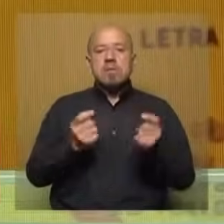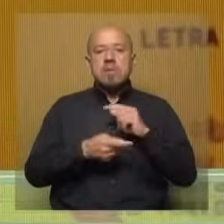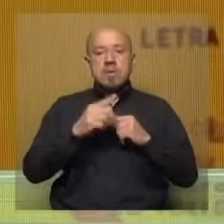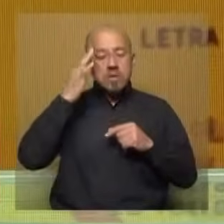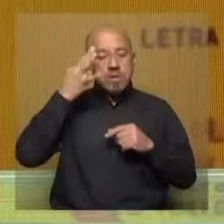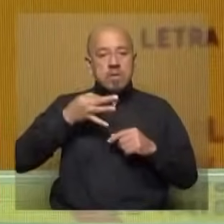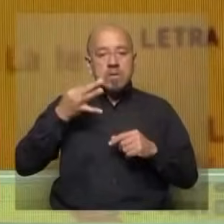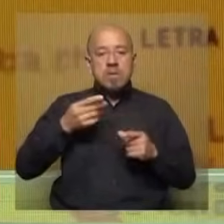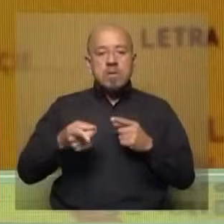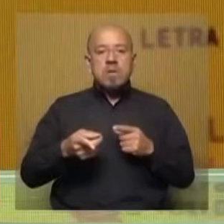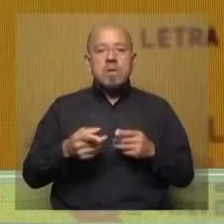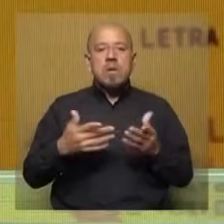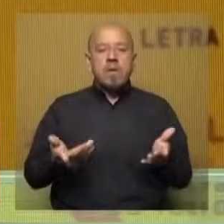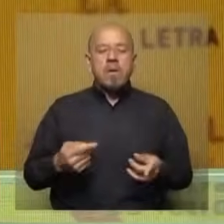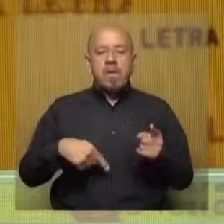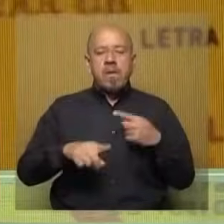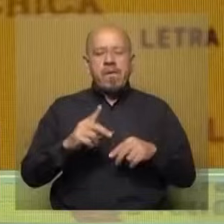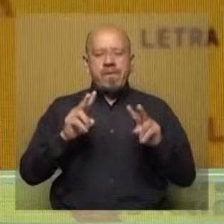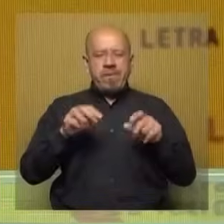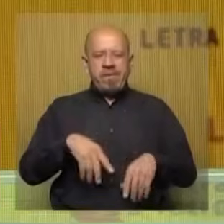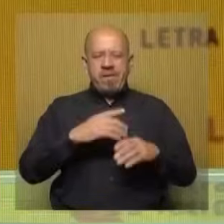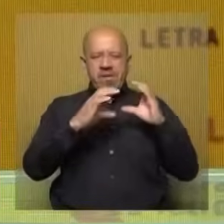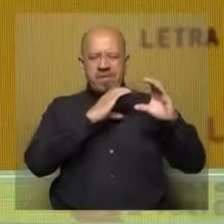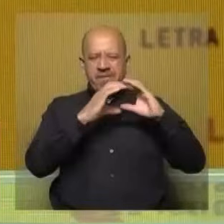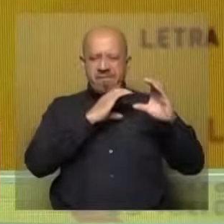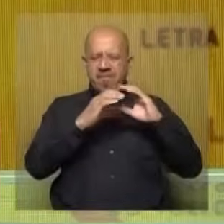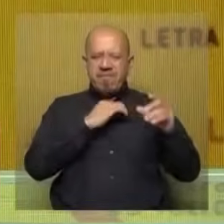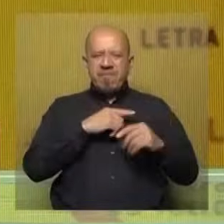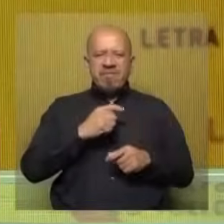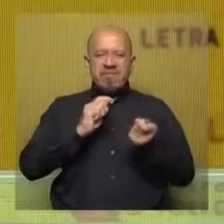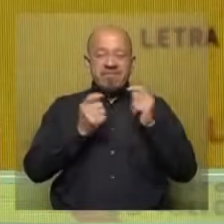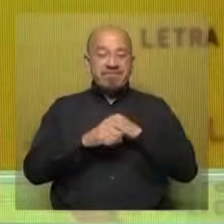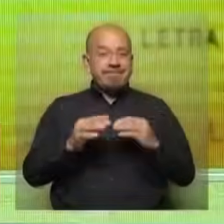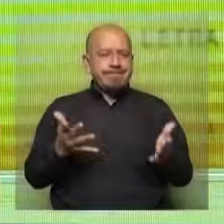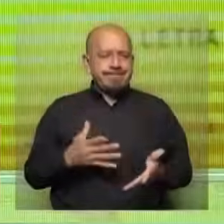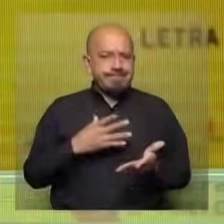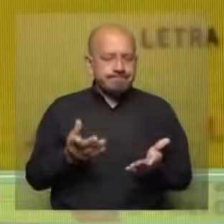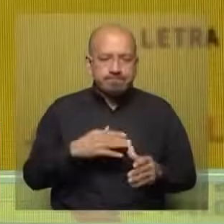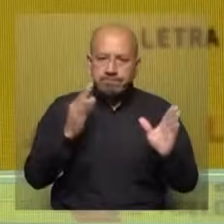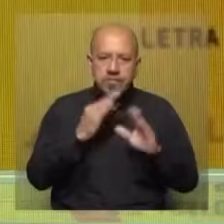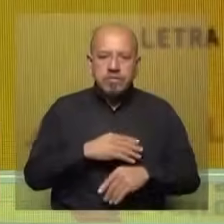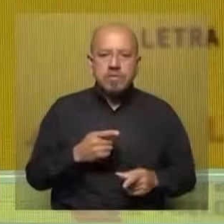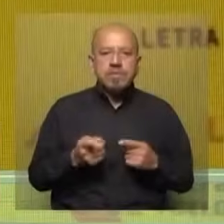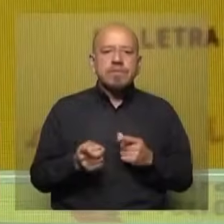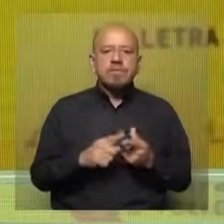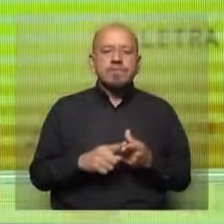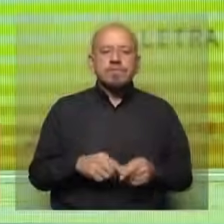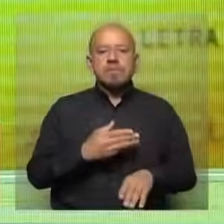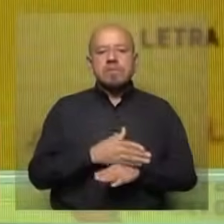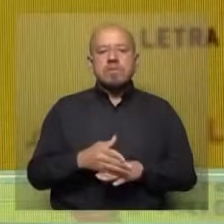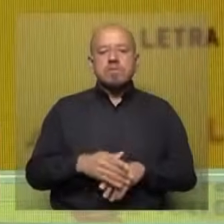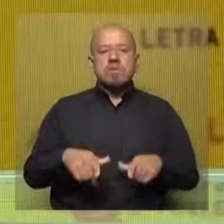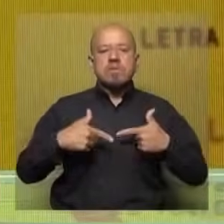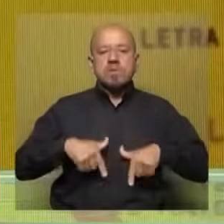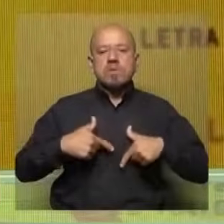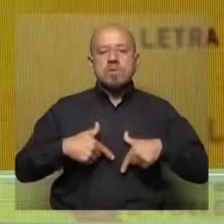cambiar completamente la matriz de telecomunicaciones del Uruguay con algo que parecía imposible. Después, como ministra,